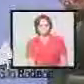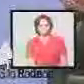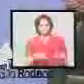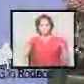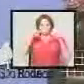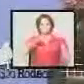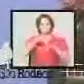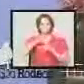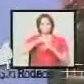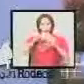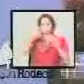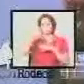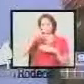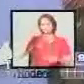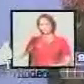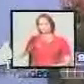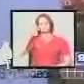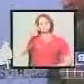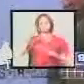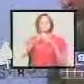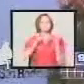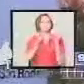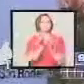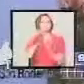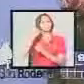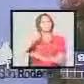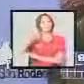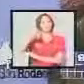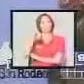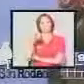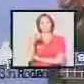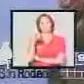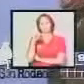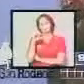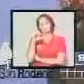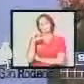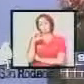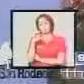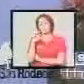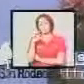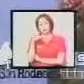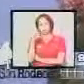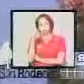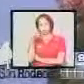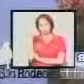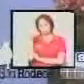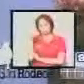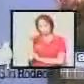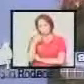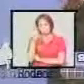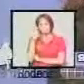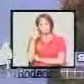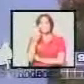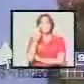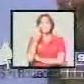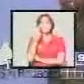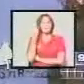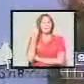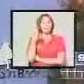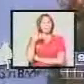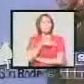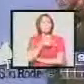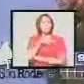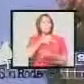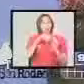Continuamos nosotros en Sin Rodeos y en esta noche con don Juan Carlos Lee, subgerente de negocios del Banco Popular, platicando un poco